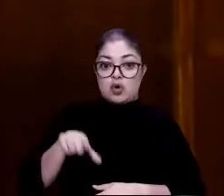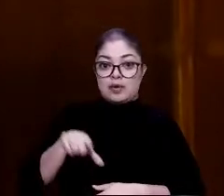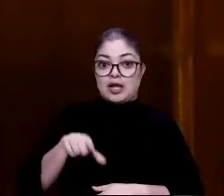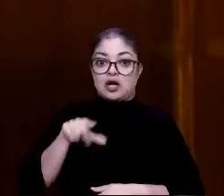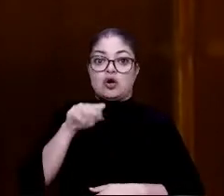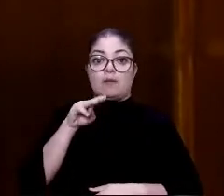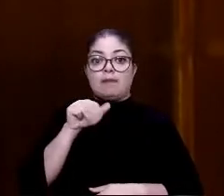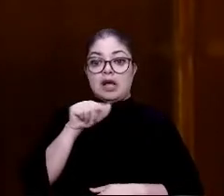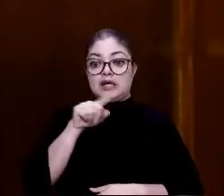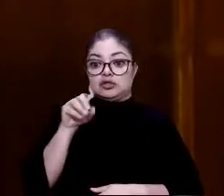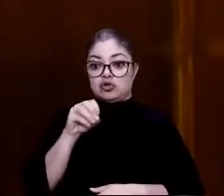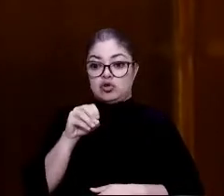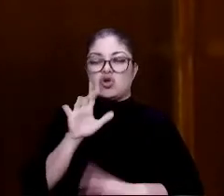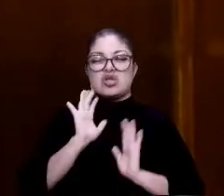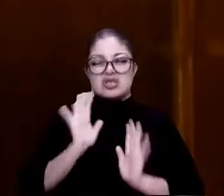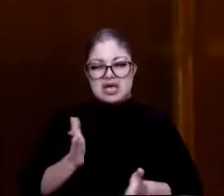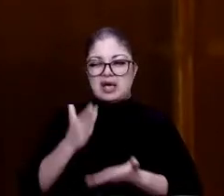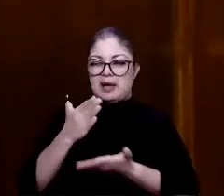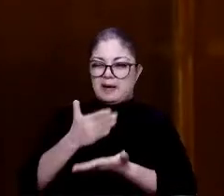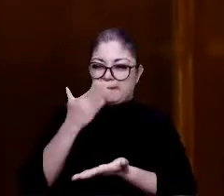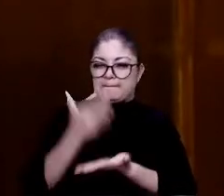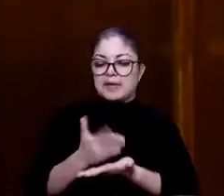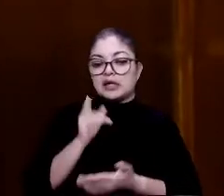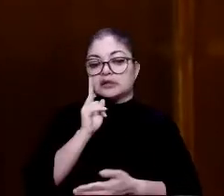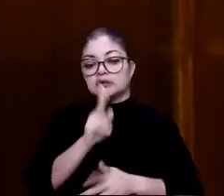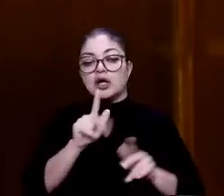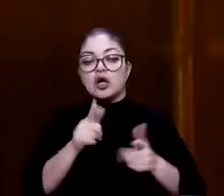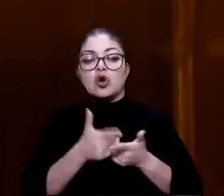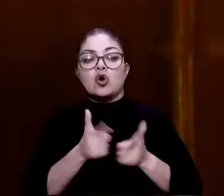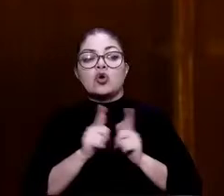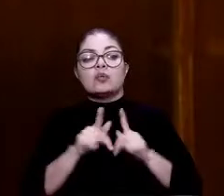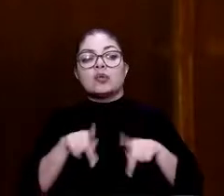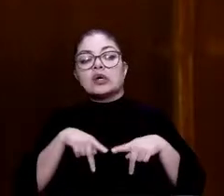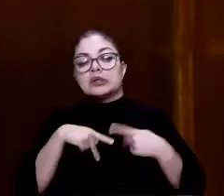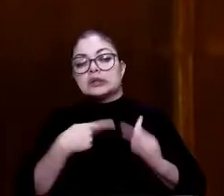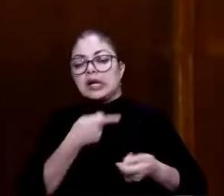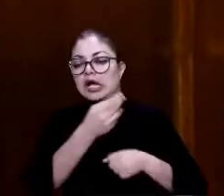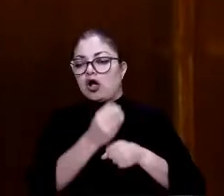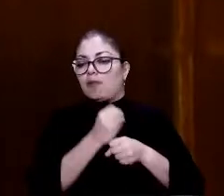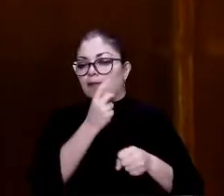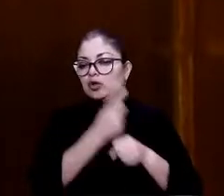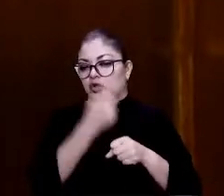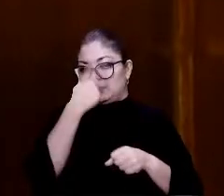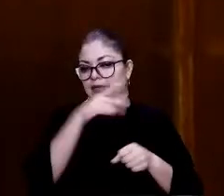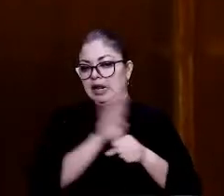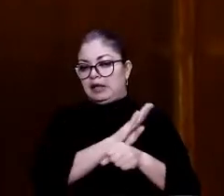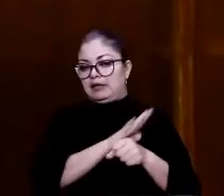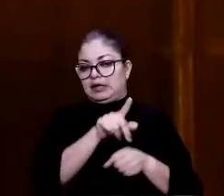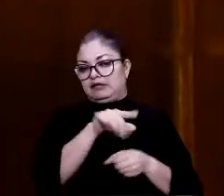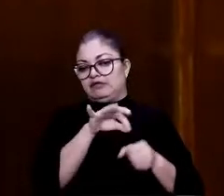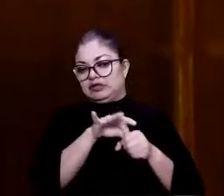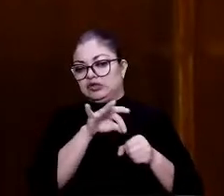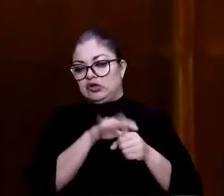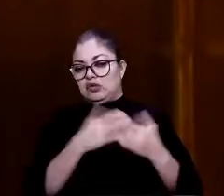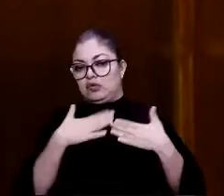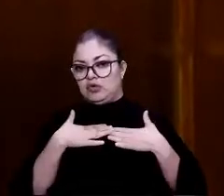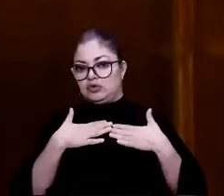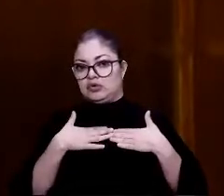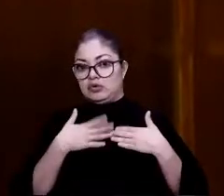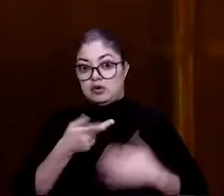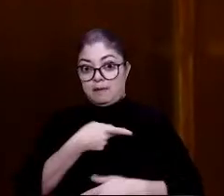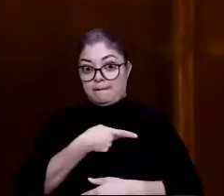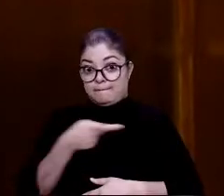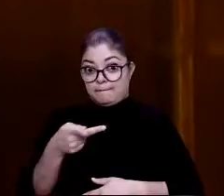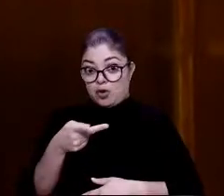Mazo, ya basta de ver en la población más vulnerable un nicho de oportunidad para beneficio electoral. Con la pobreza no